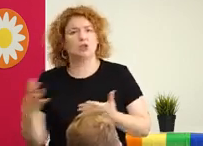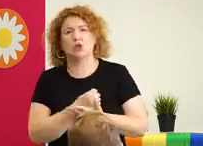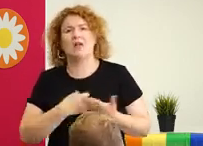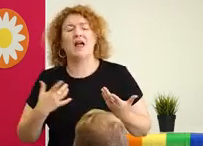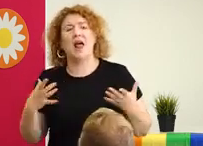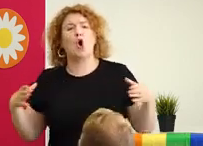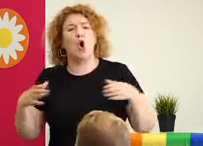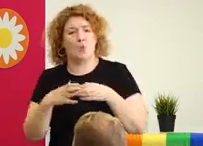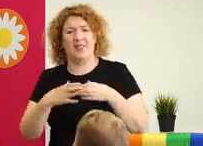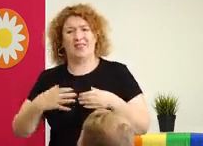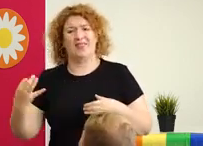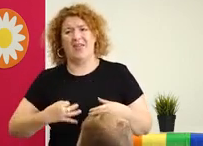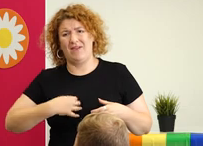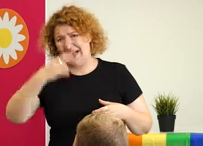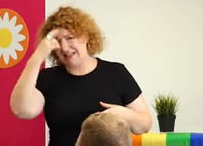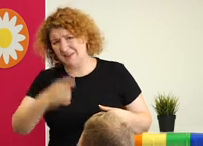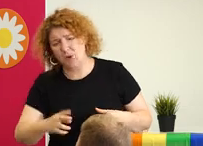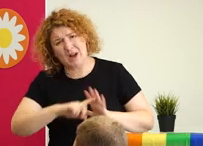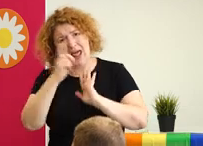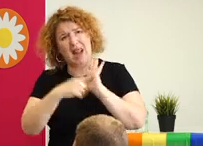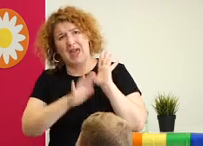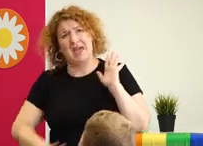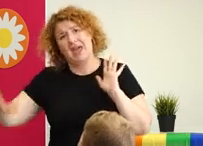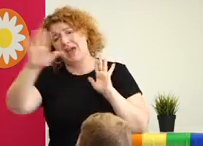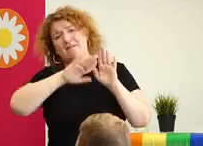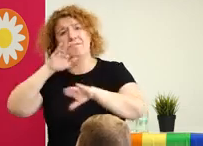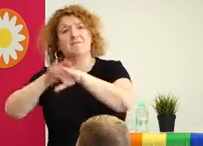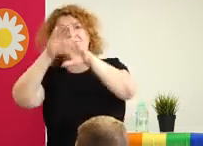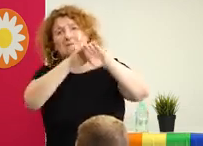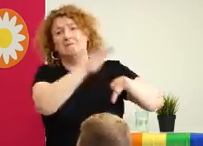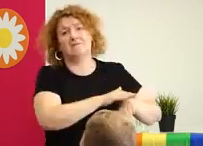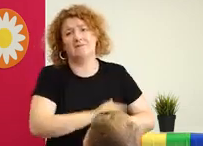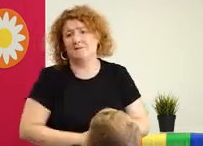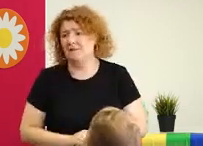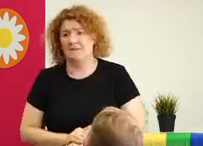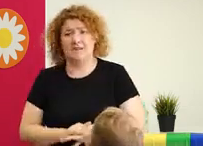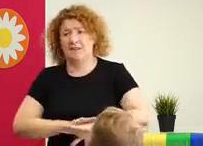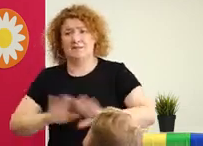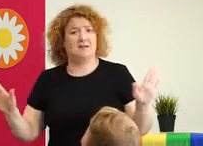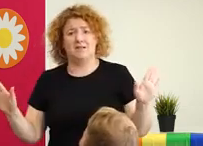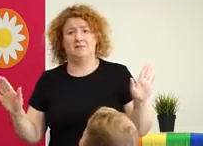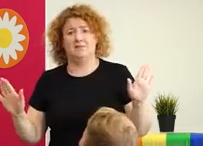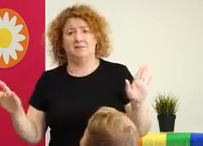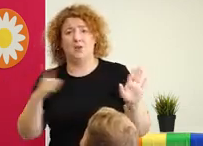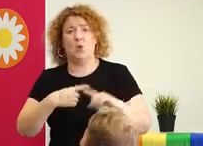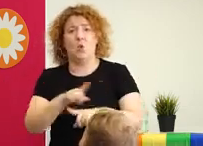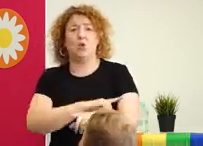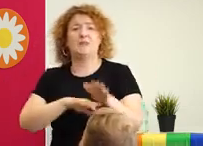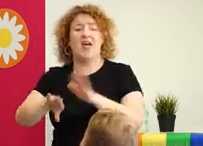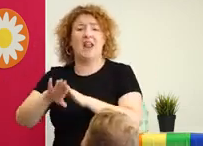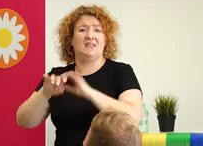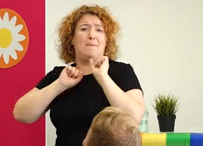Y al mismo tiempo nos da la tranquilidad que nuestros derechos están garantizados. Pero no, había que infligir miedo en la